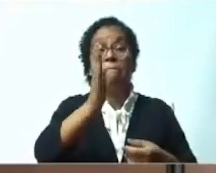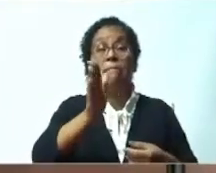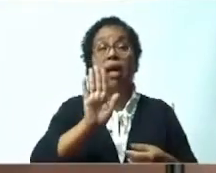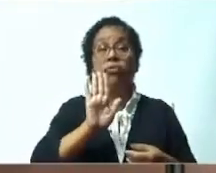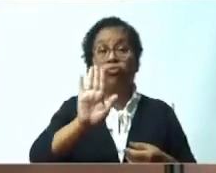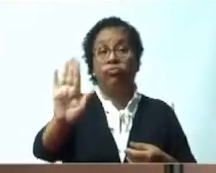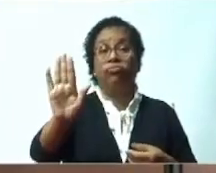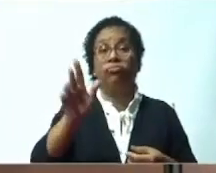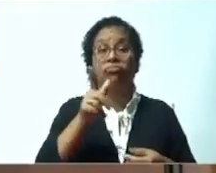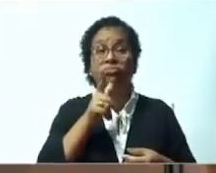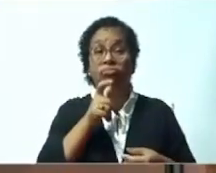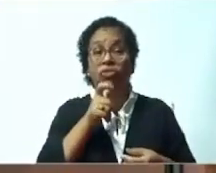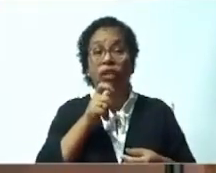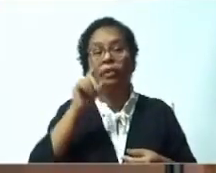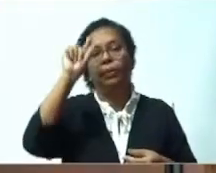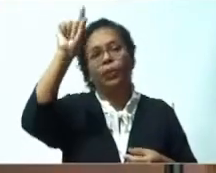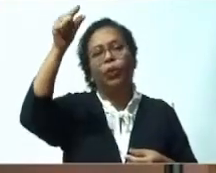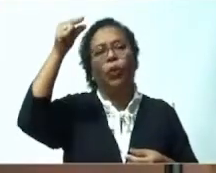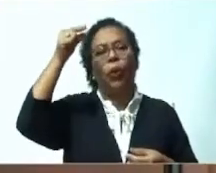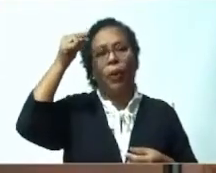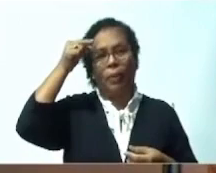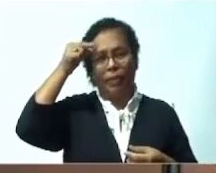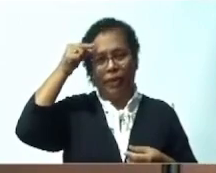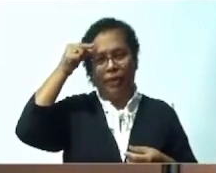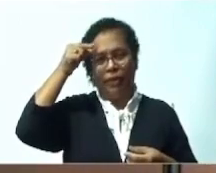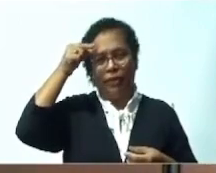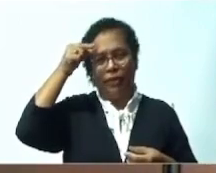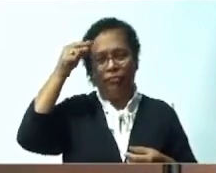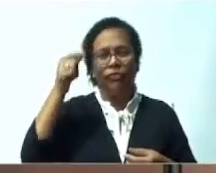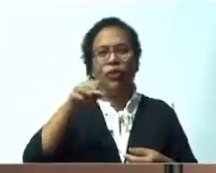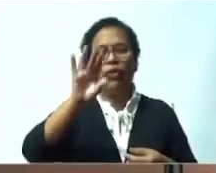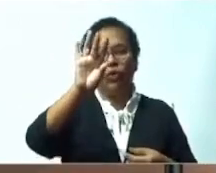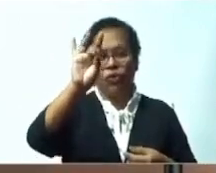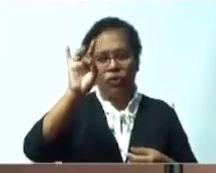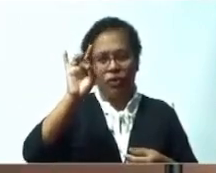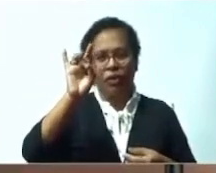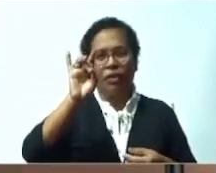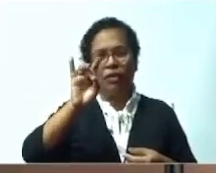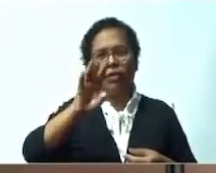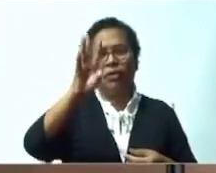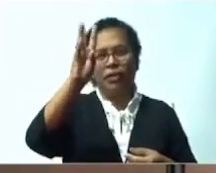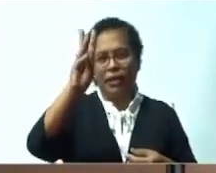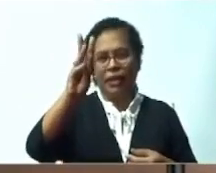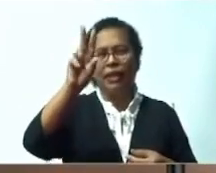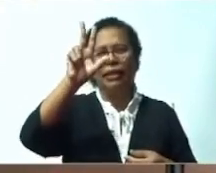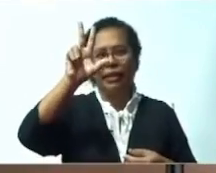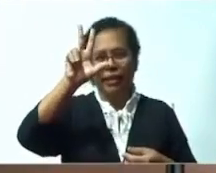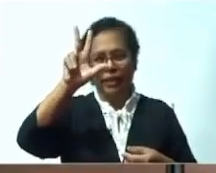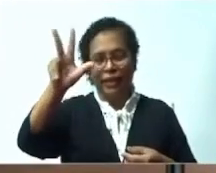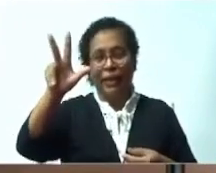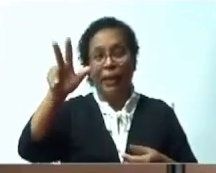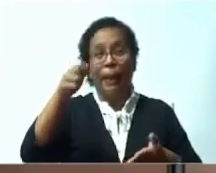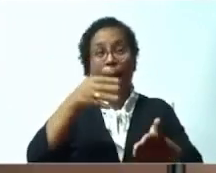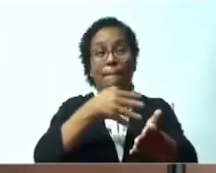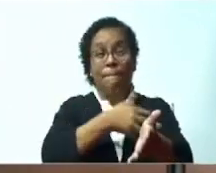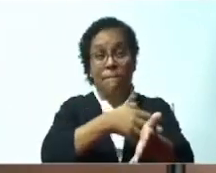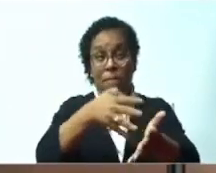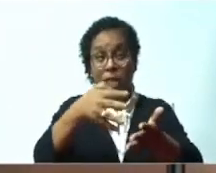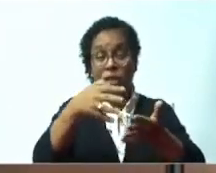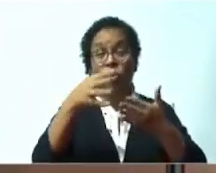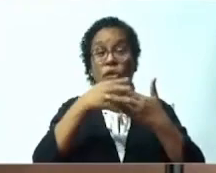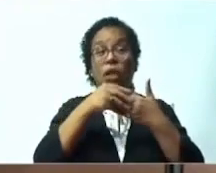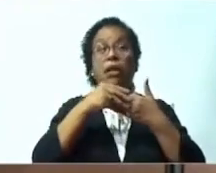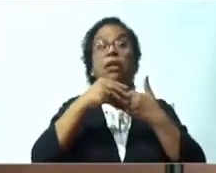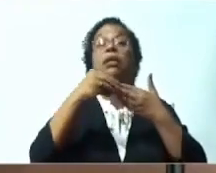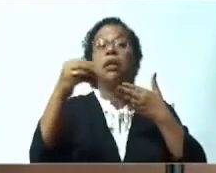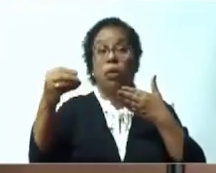los 883 millones de dólares que van a invertir en la inversión, en la reparación